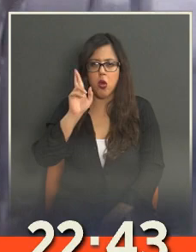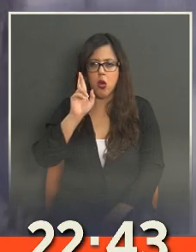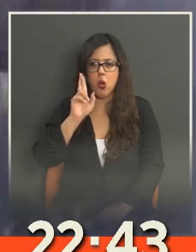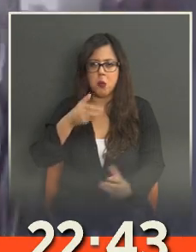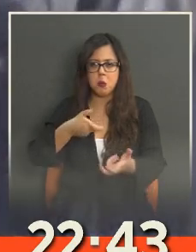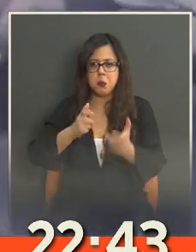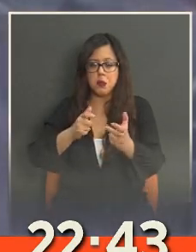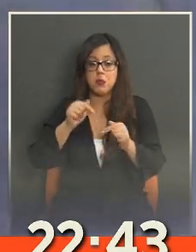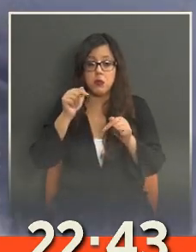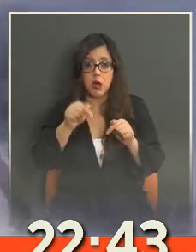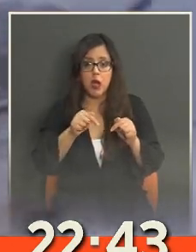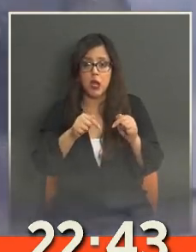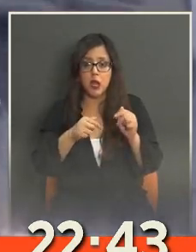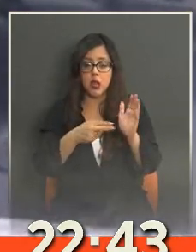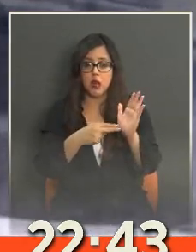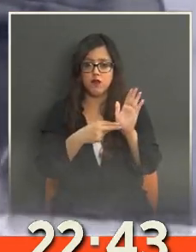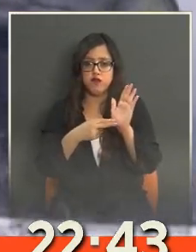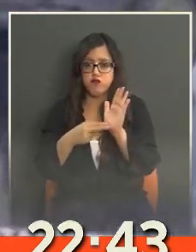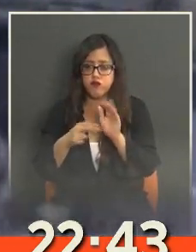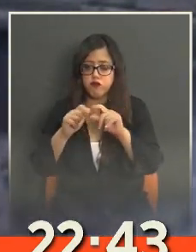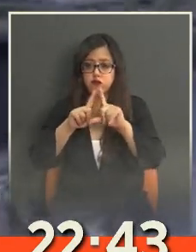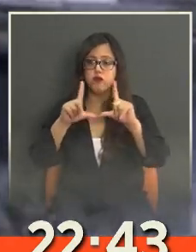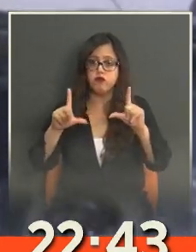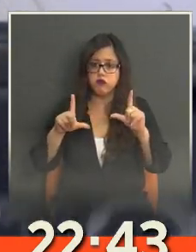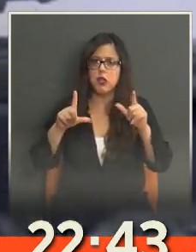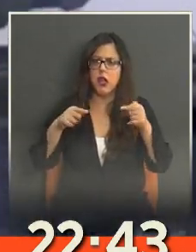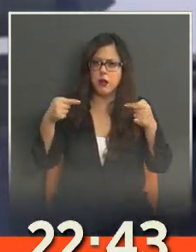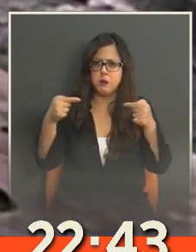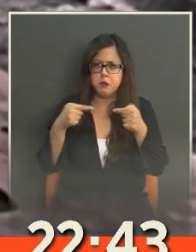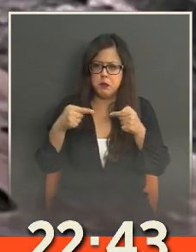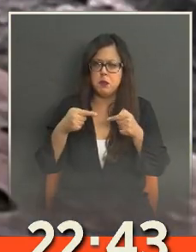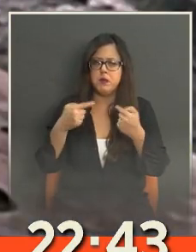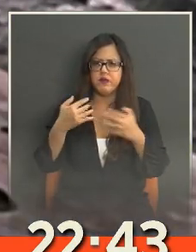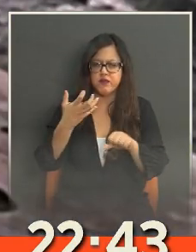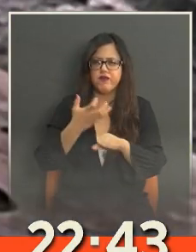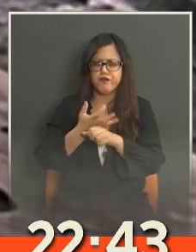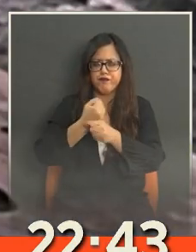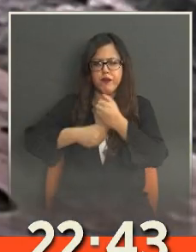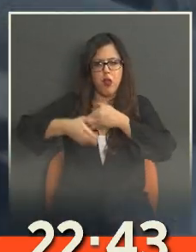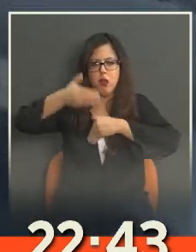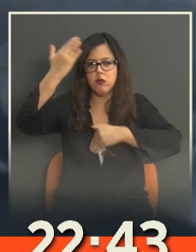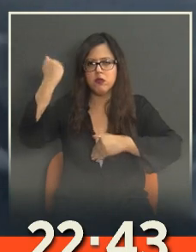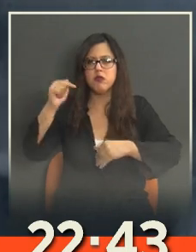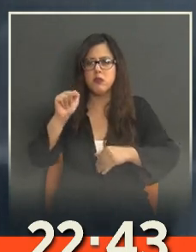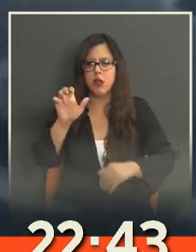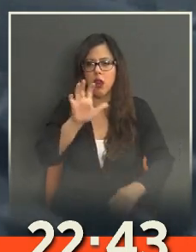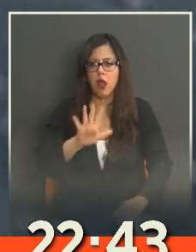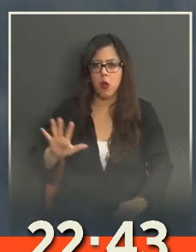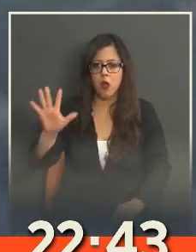son los registros de una escalada de tensión que se ha perpetrado durante décadas en europa oriental